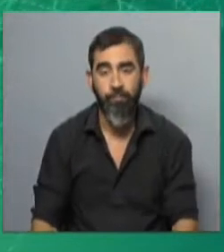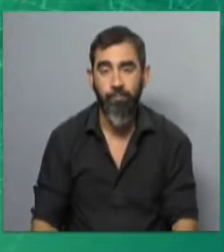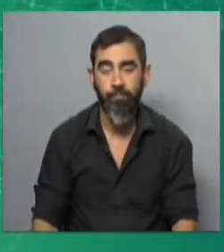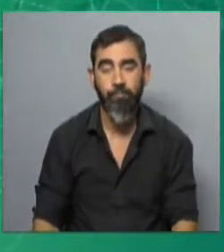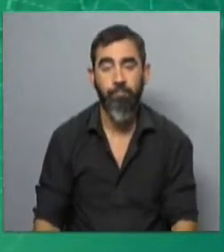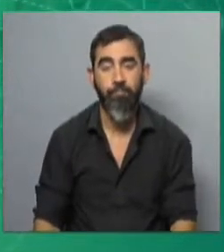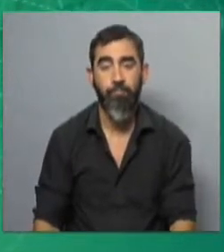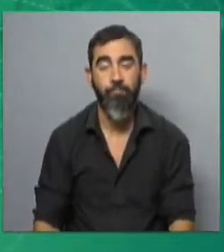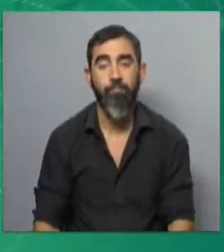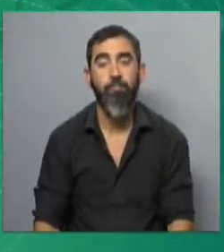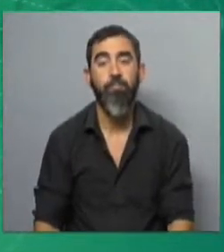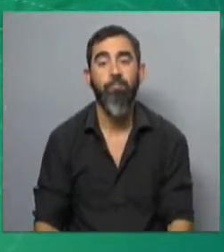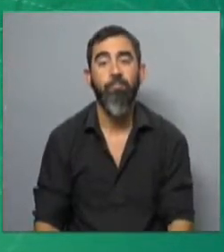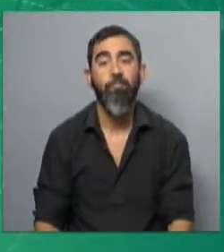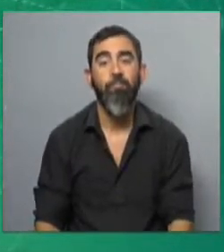Bienvenido, Eduardo.